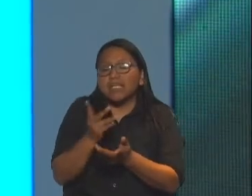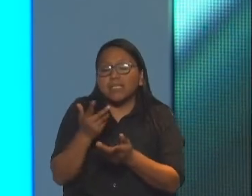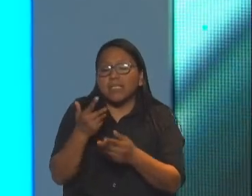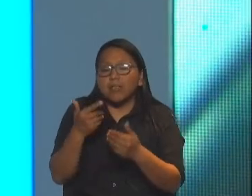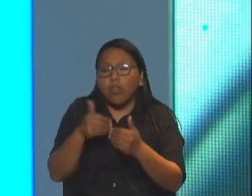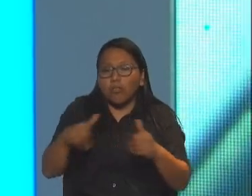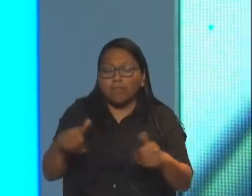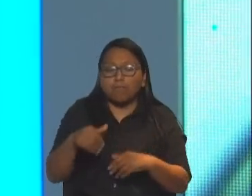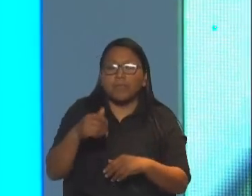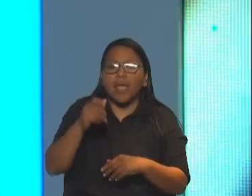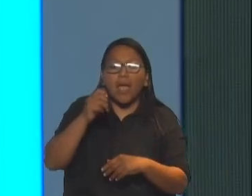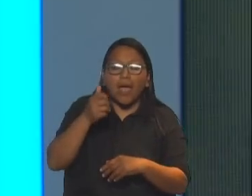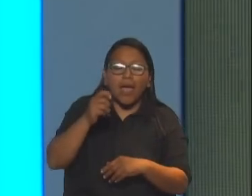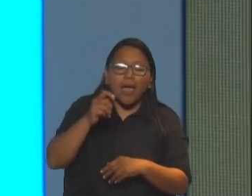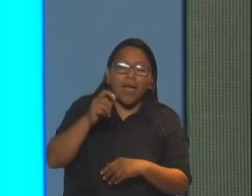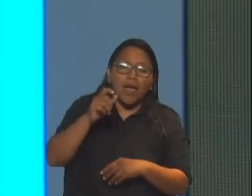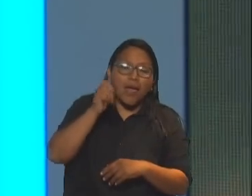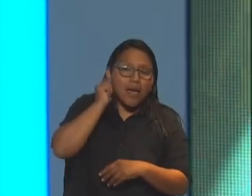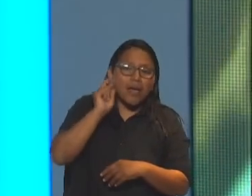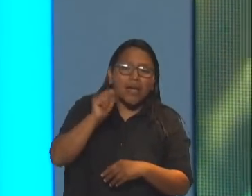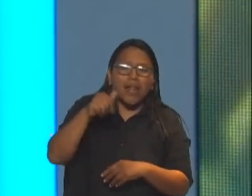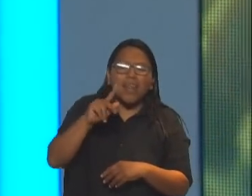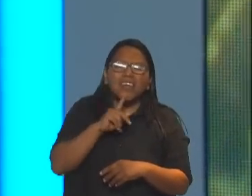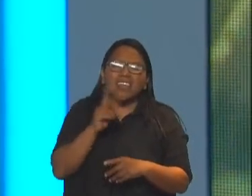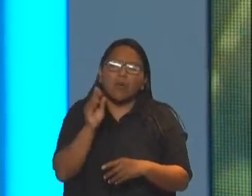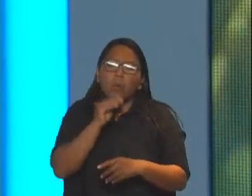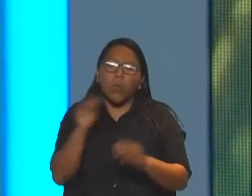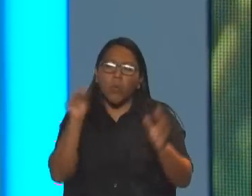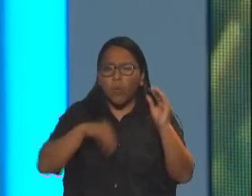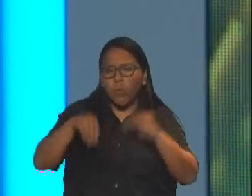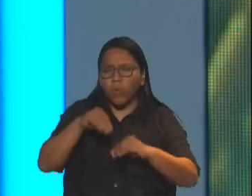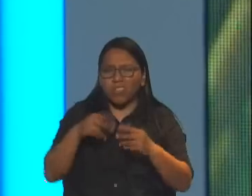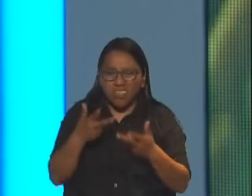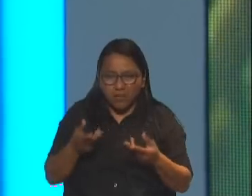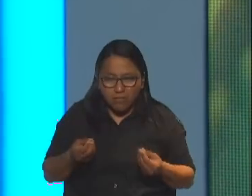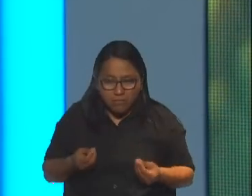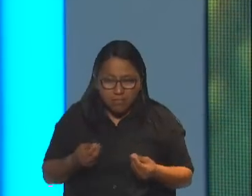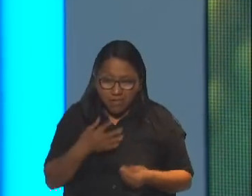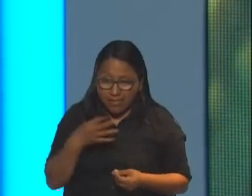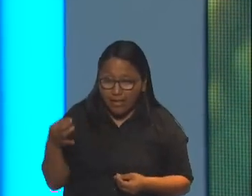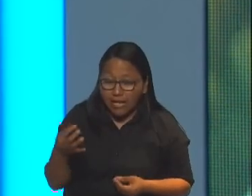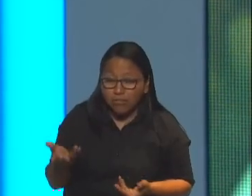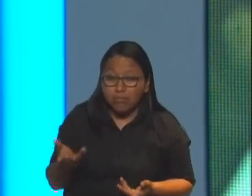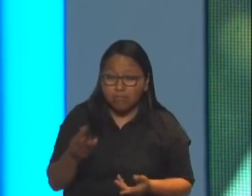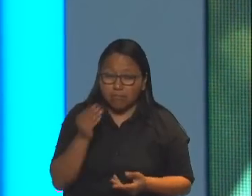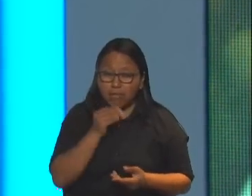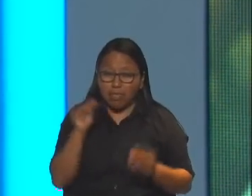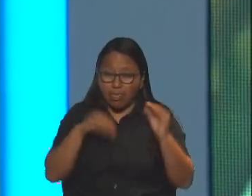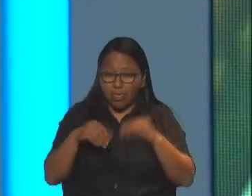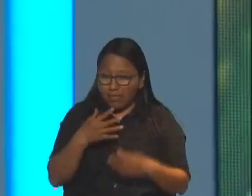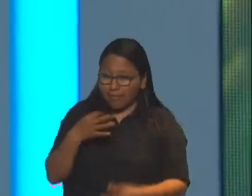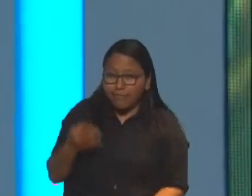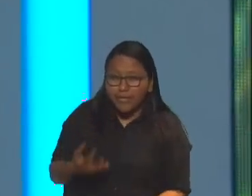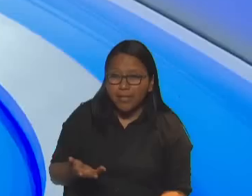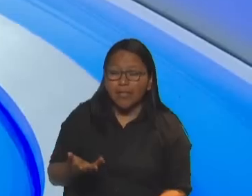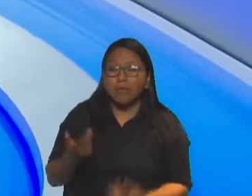amalia granata que dijo que fue una pantomima en serio ese dios que es porque